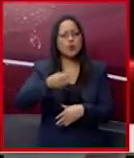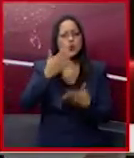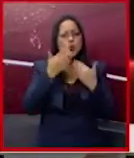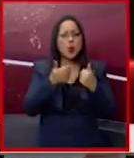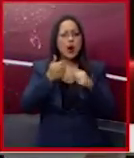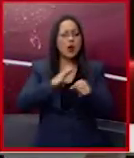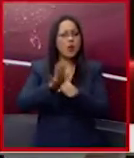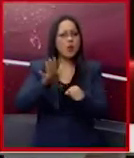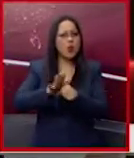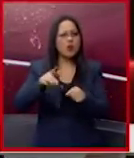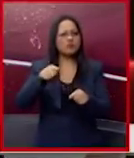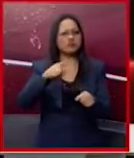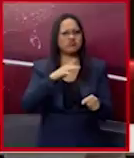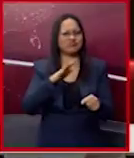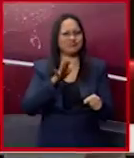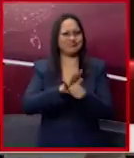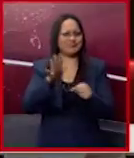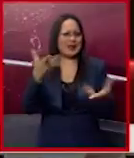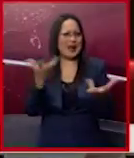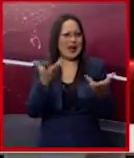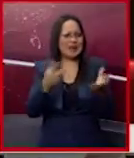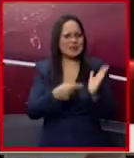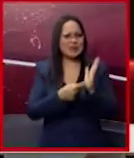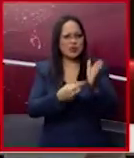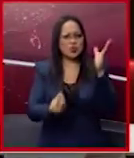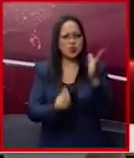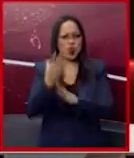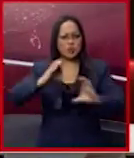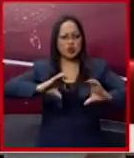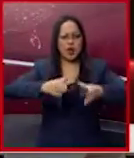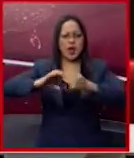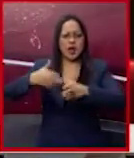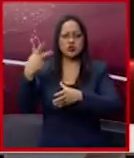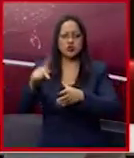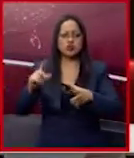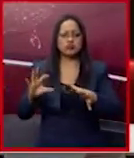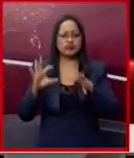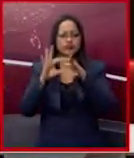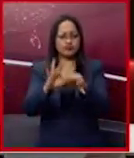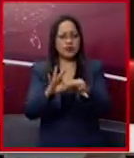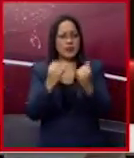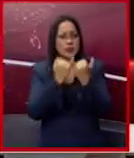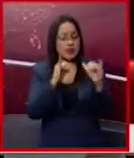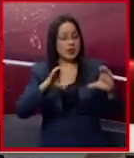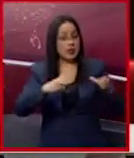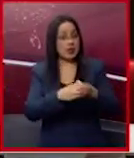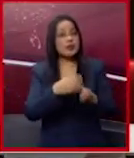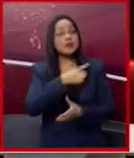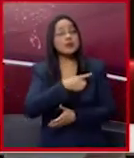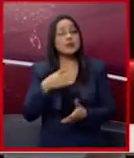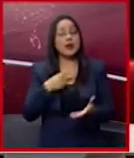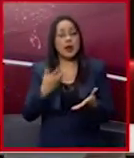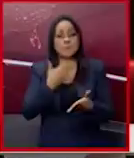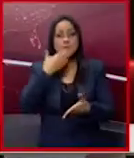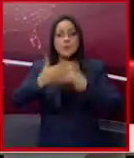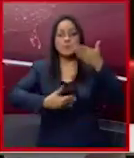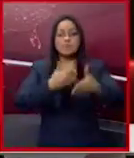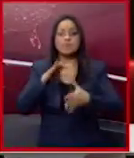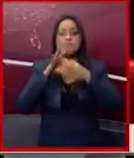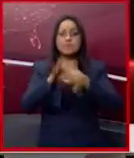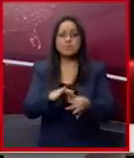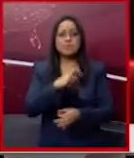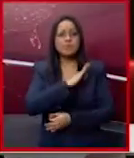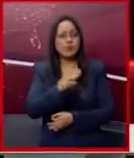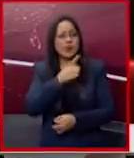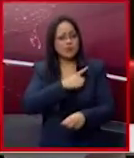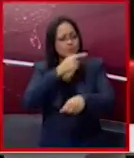dar origen y crear organismos constitucionales autónomos. Pues para que esos funcionen bien, tenemos que